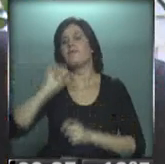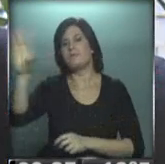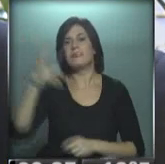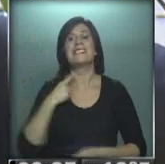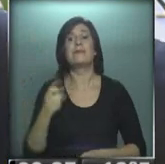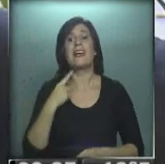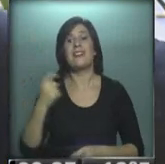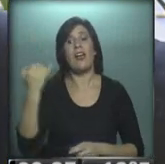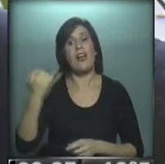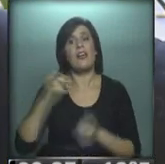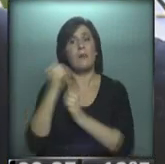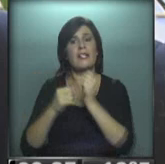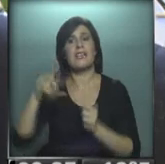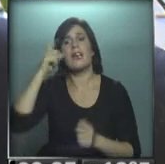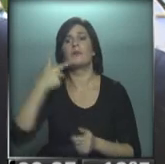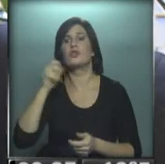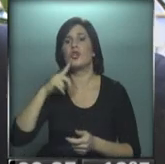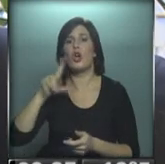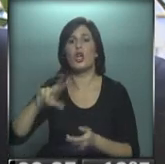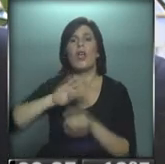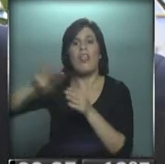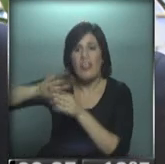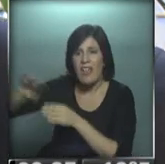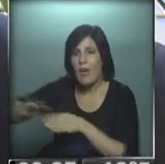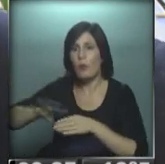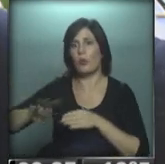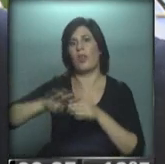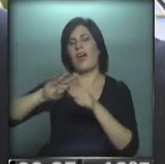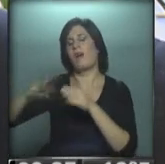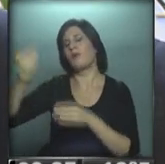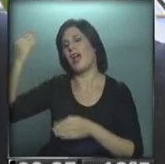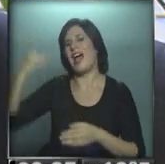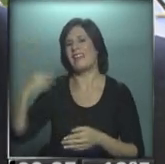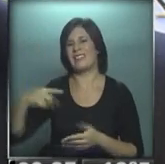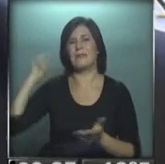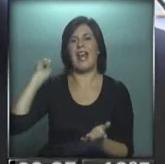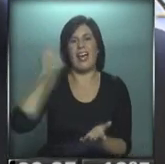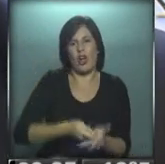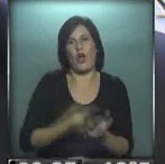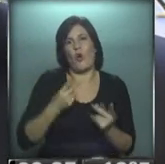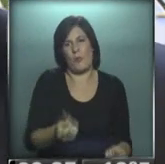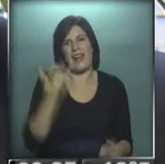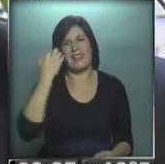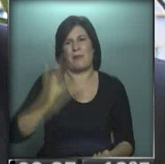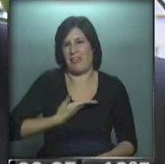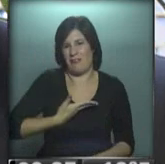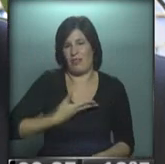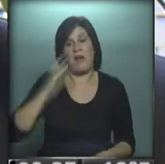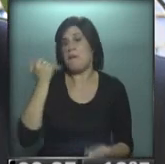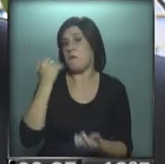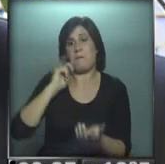las deudas que tuvo, los empréstitos que tuvo que adquirir a fines de los 90 para poder comprar YPF.